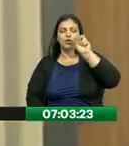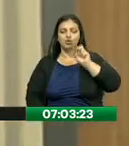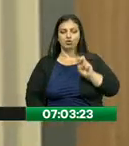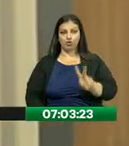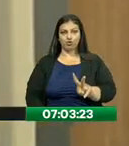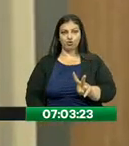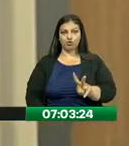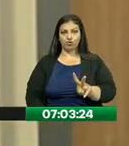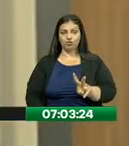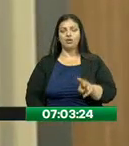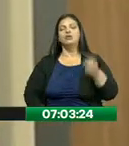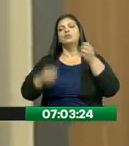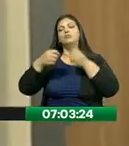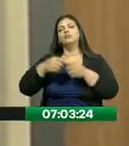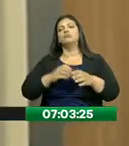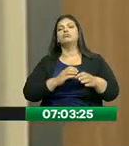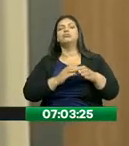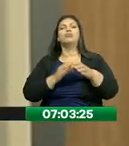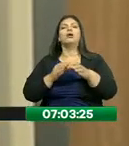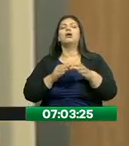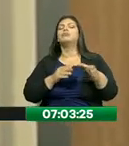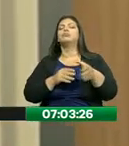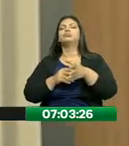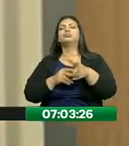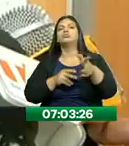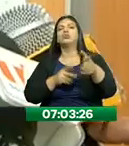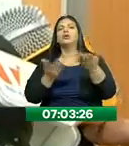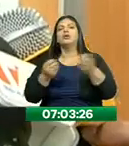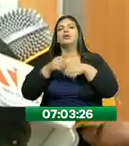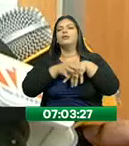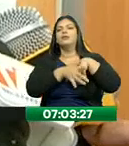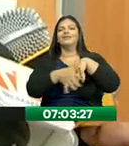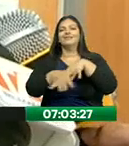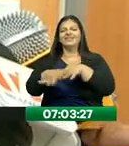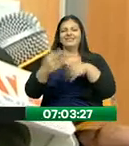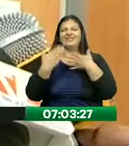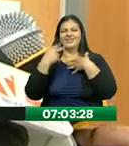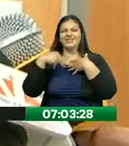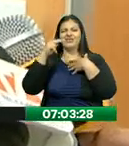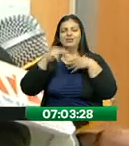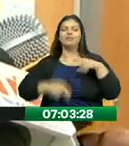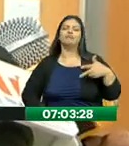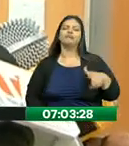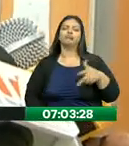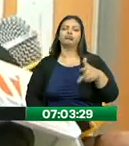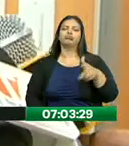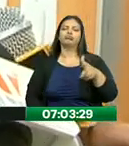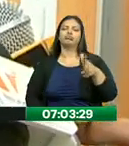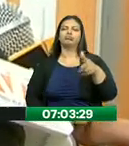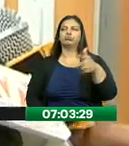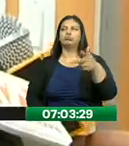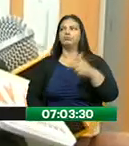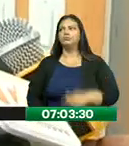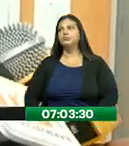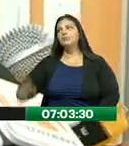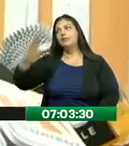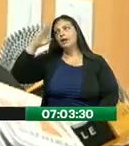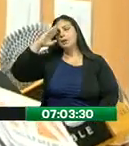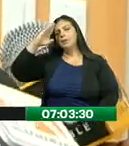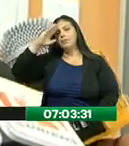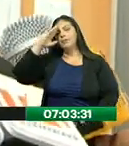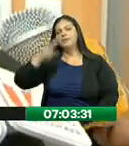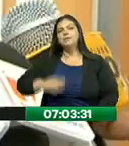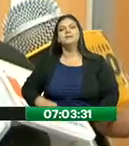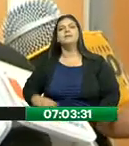francisco de orellana norte de guayaquil nos pusimos a realizar un patrullaje conjuntamente con los perjudicados para los ciudadanos con la